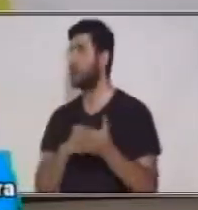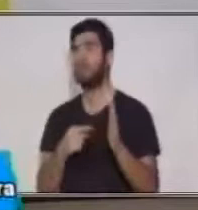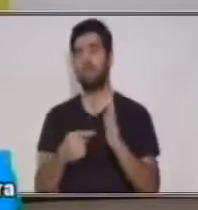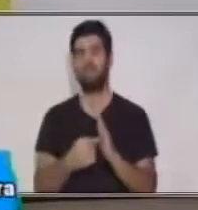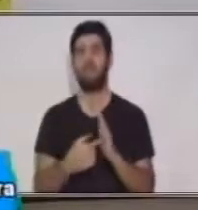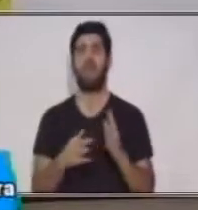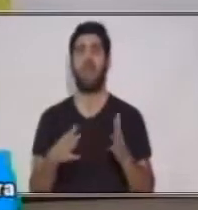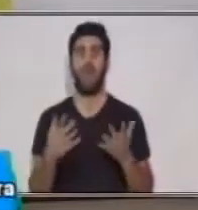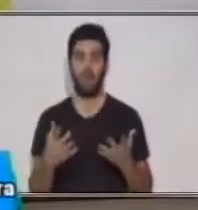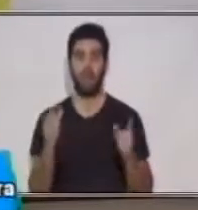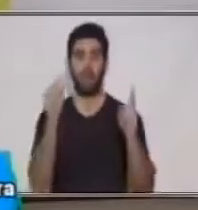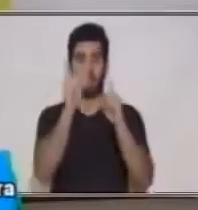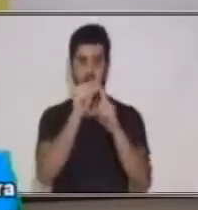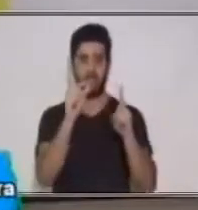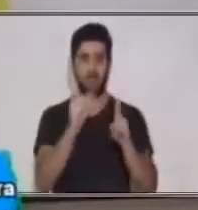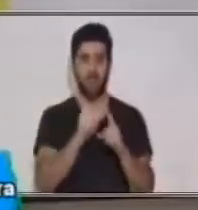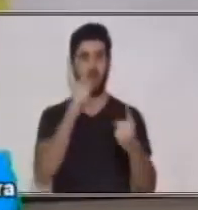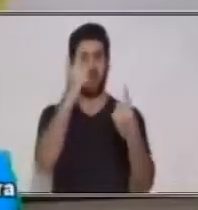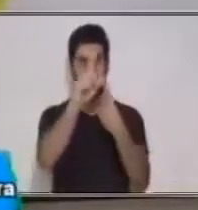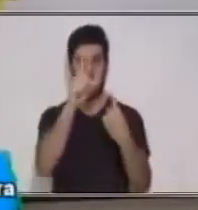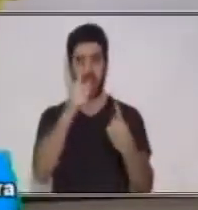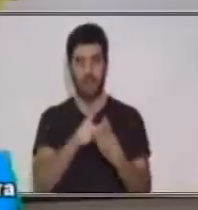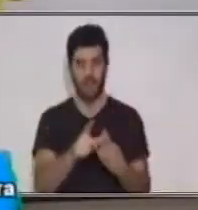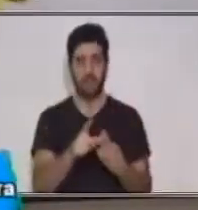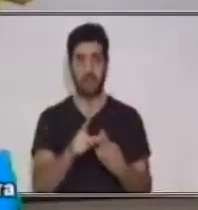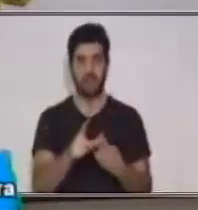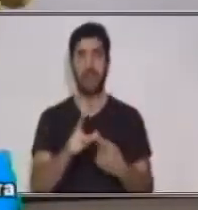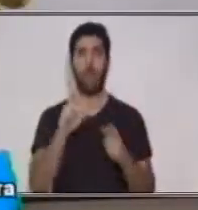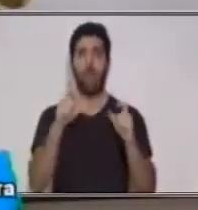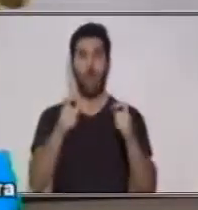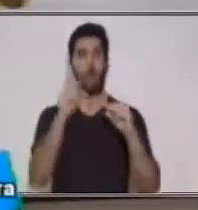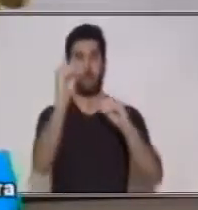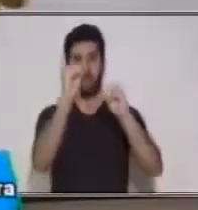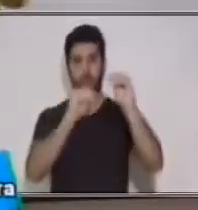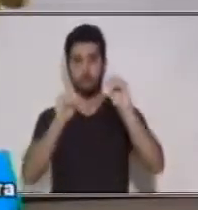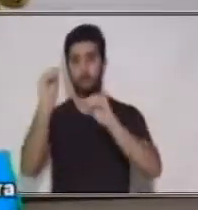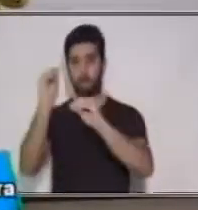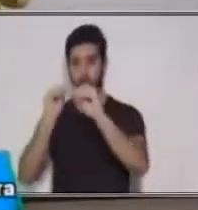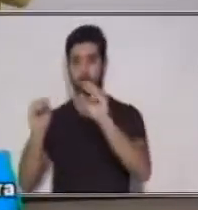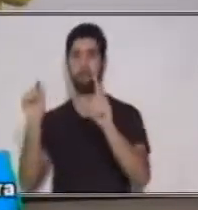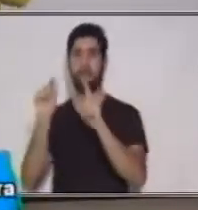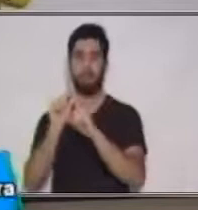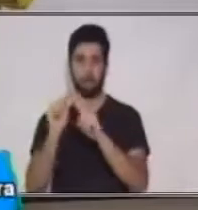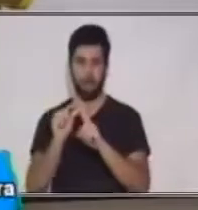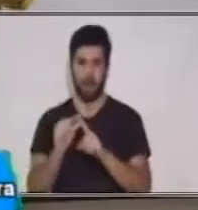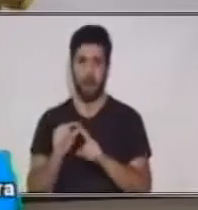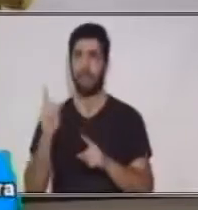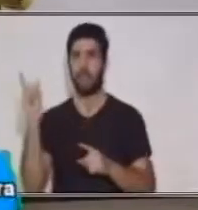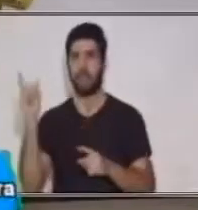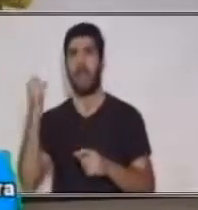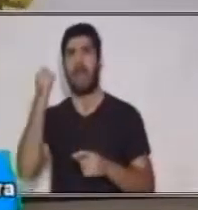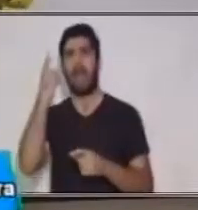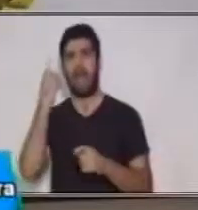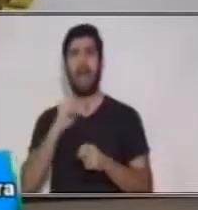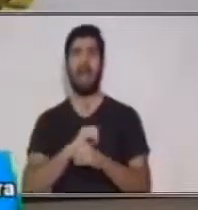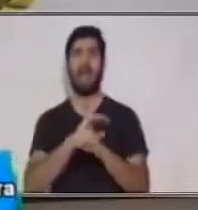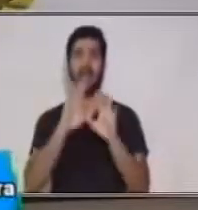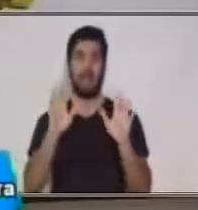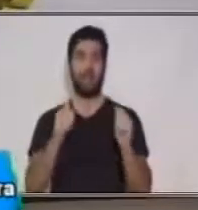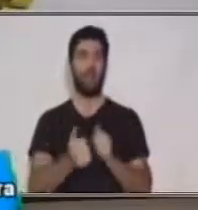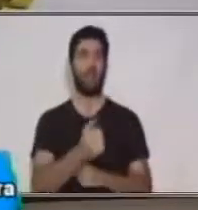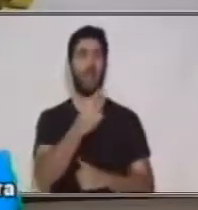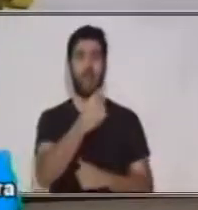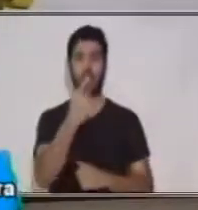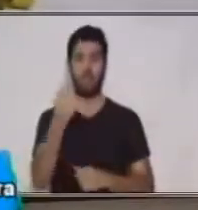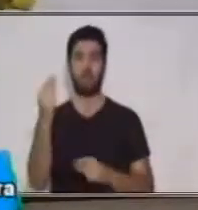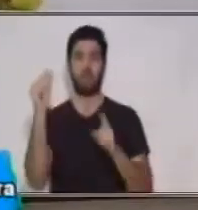desglosamos palabra o letra por letra, la estructura de estas palabras tiene sentido. Cada una de las